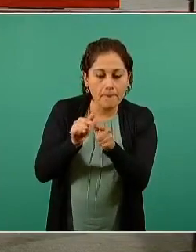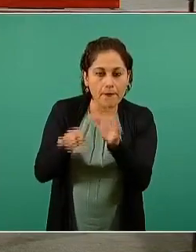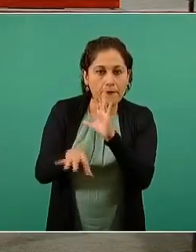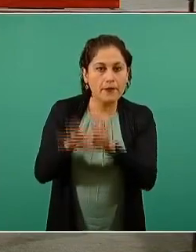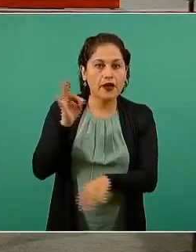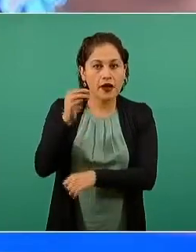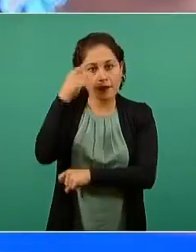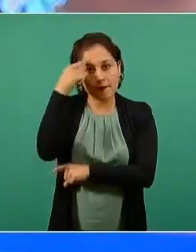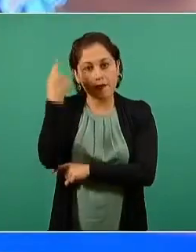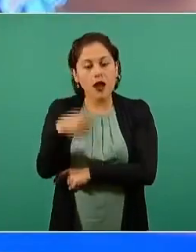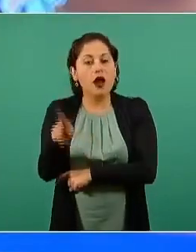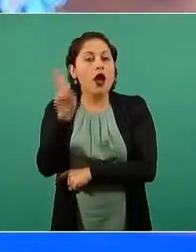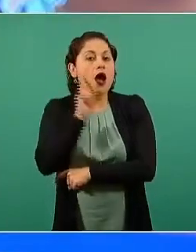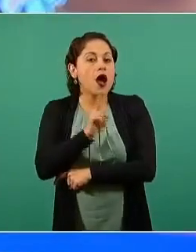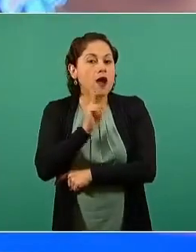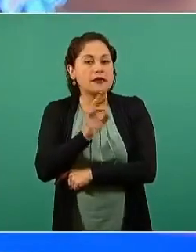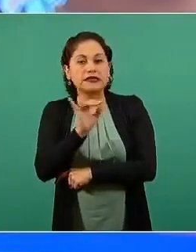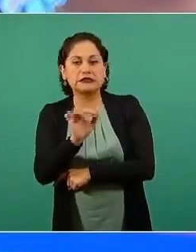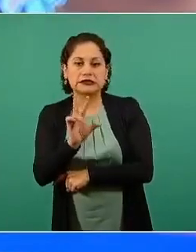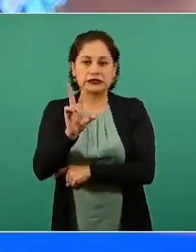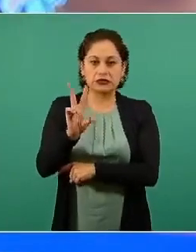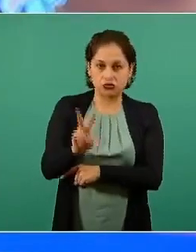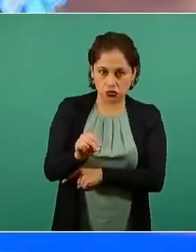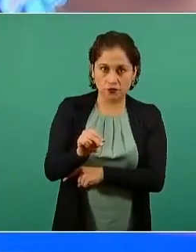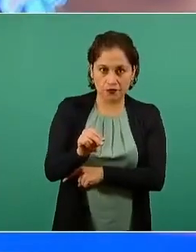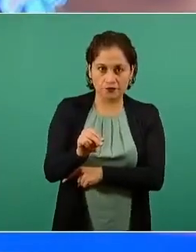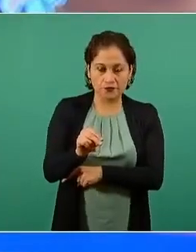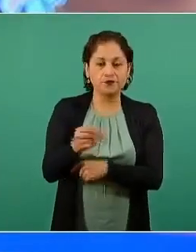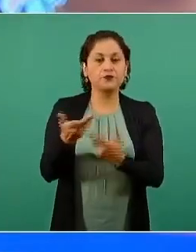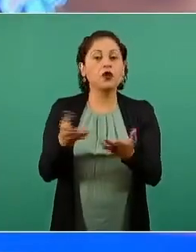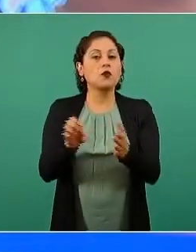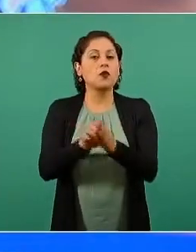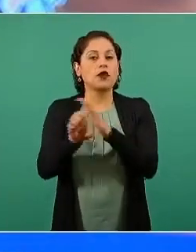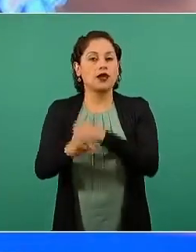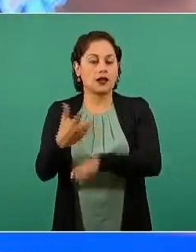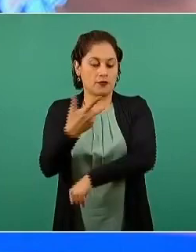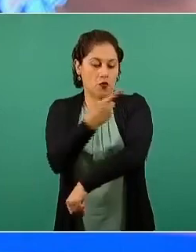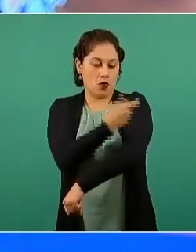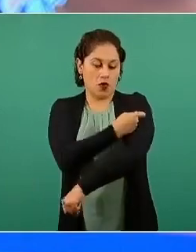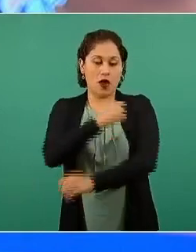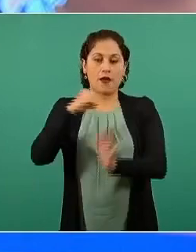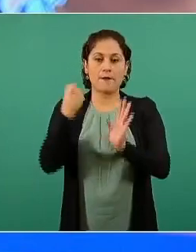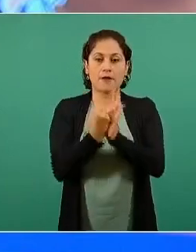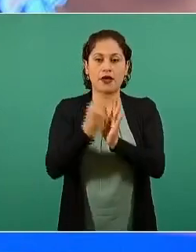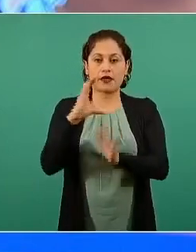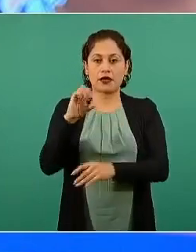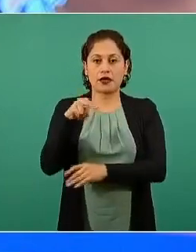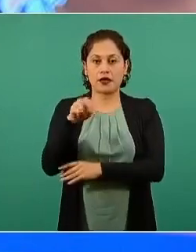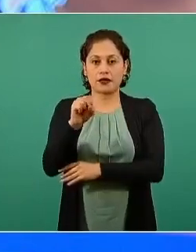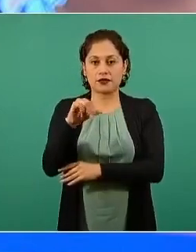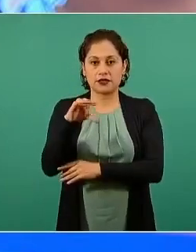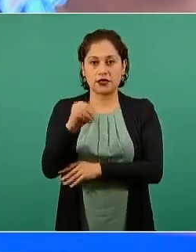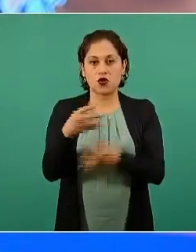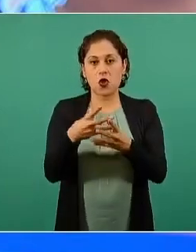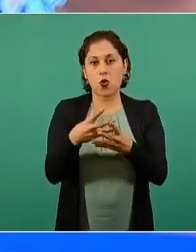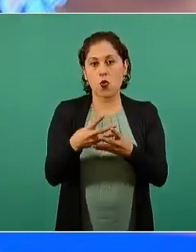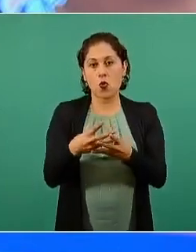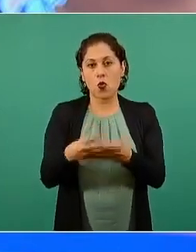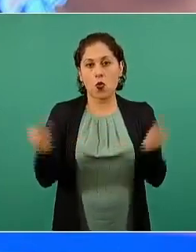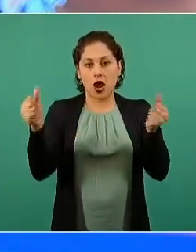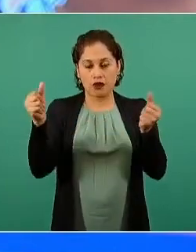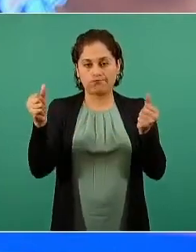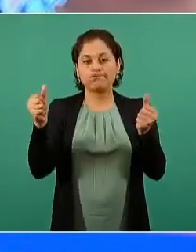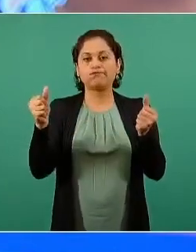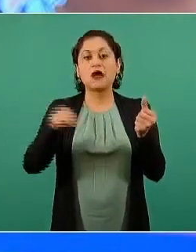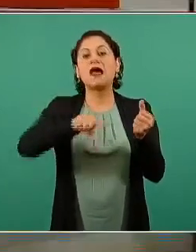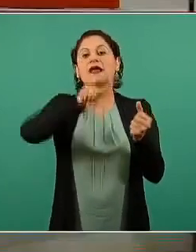esta hipótesis de que la inmunidad post vacunación CanSino decae y que posiblemente con